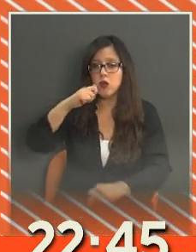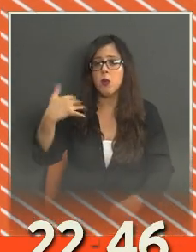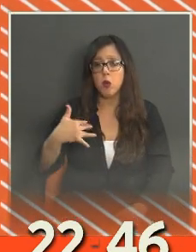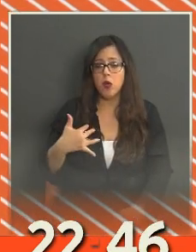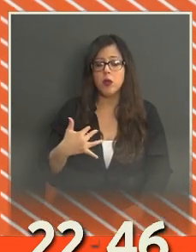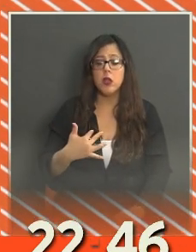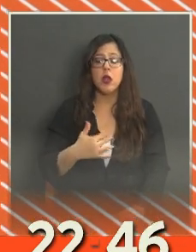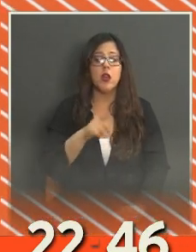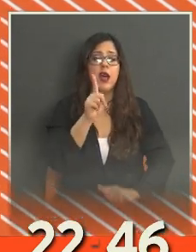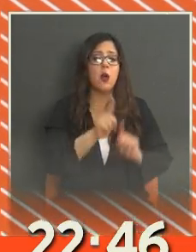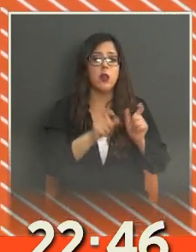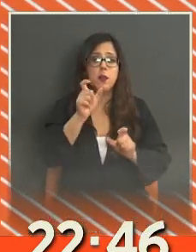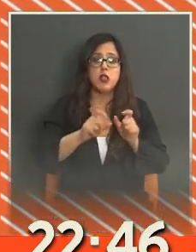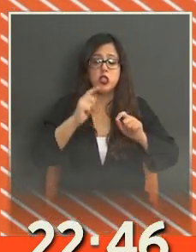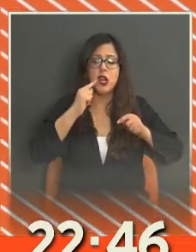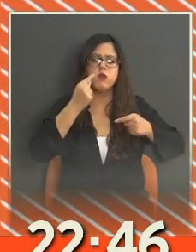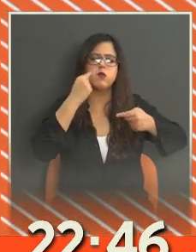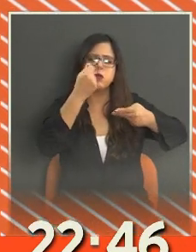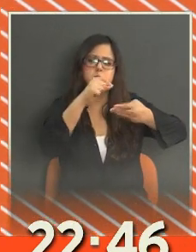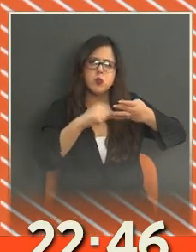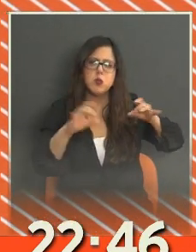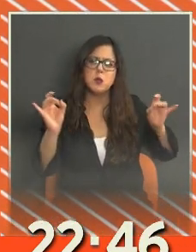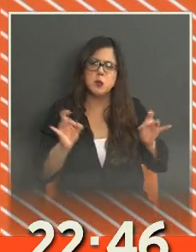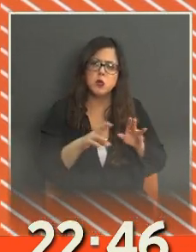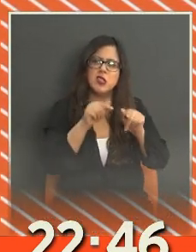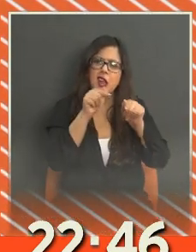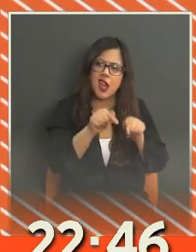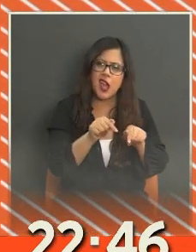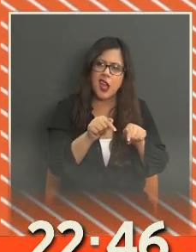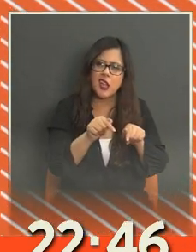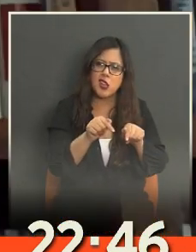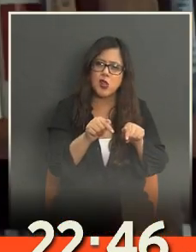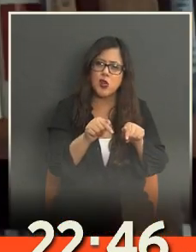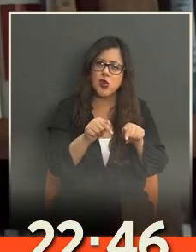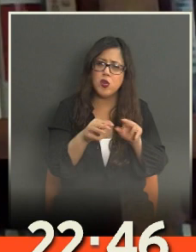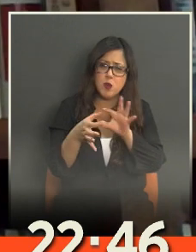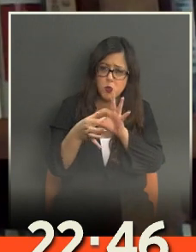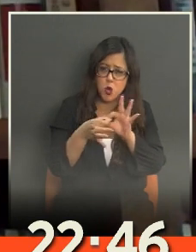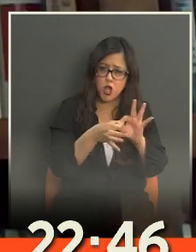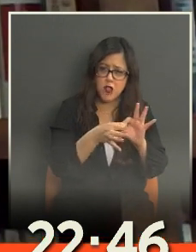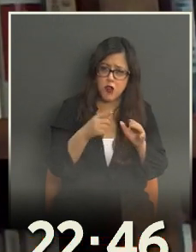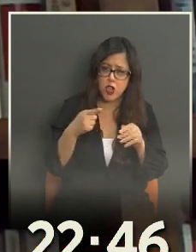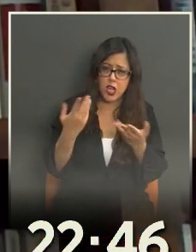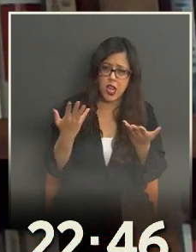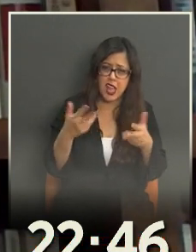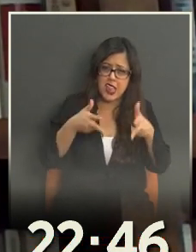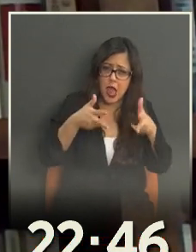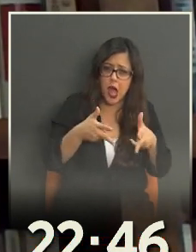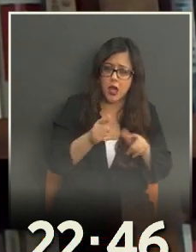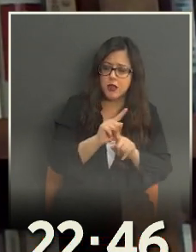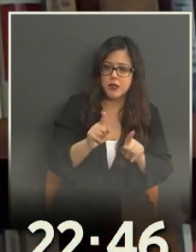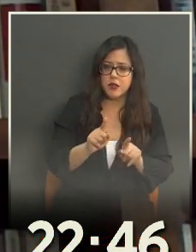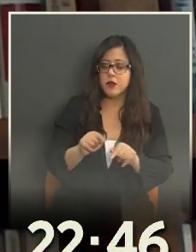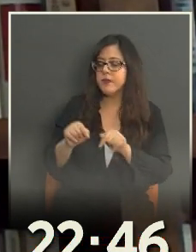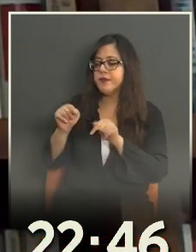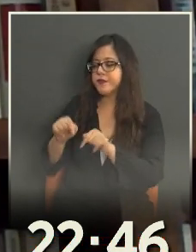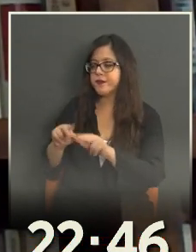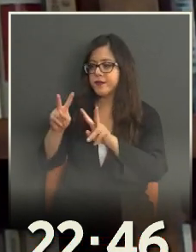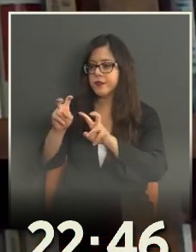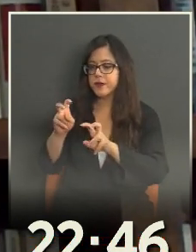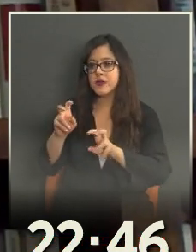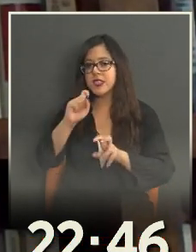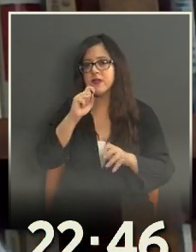algunos analistas no sería esto lo que está detrás del más reciente bombardeo del propósito de esto no parece tener que ver